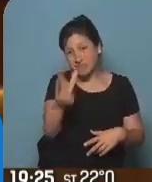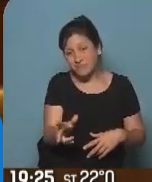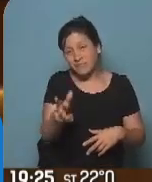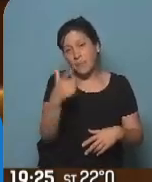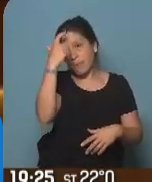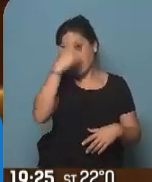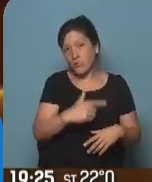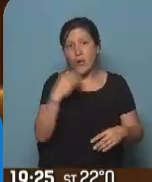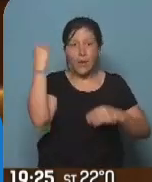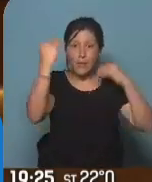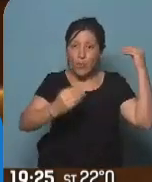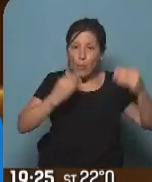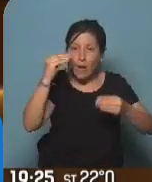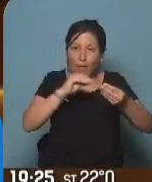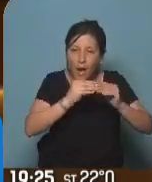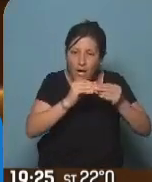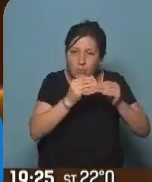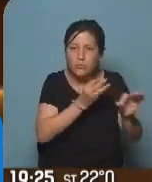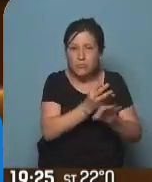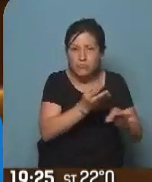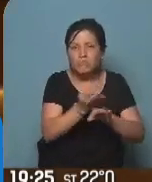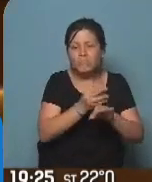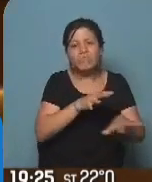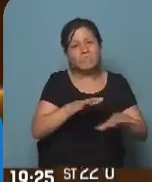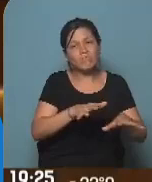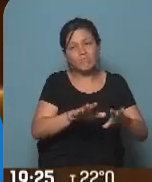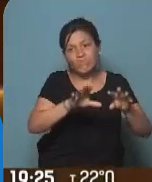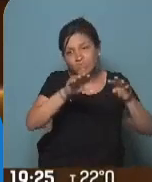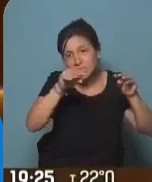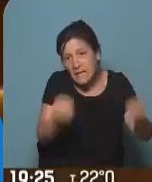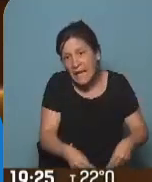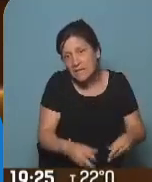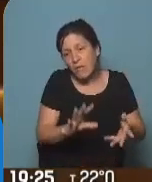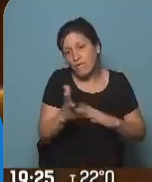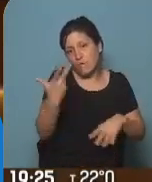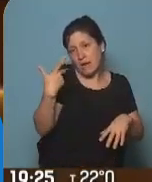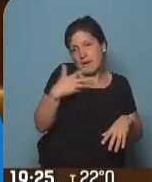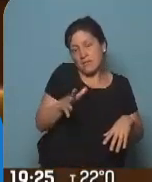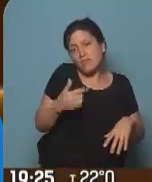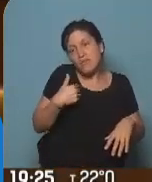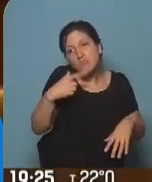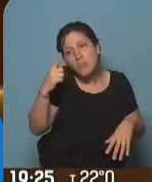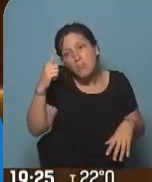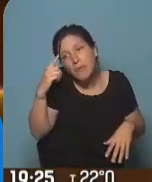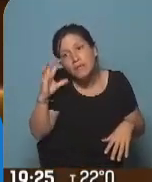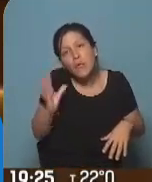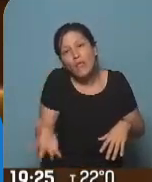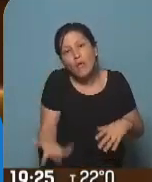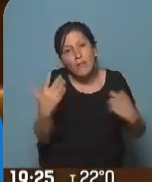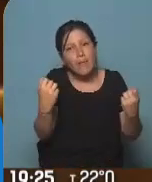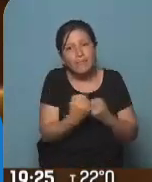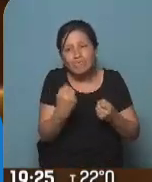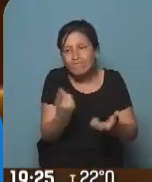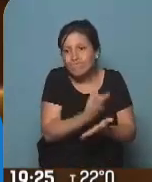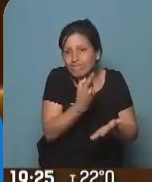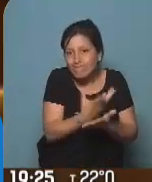personas preocupadas por la educación es que es una situación lamentable en general. Yo creo que habla de un cierto fracaso colectivo.